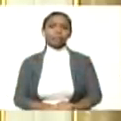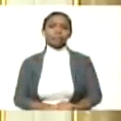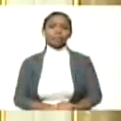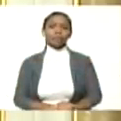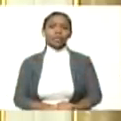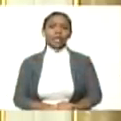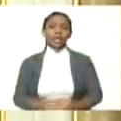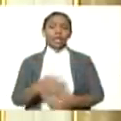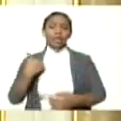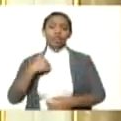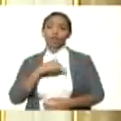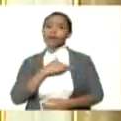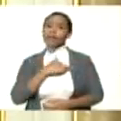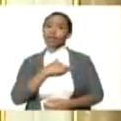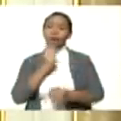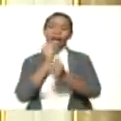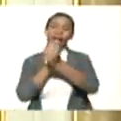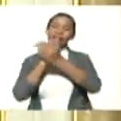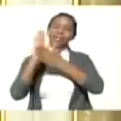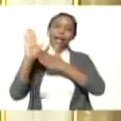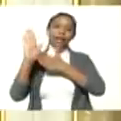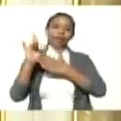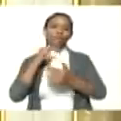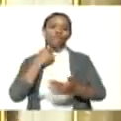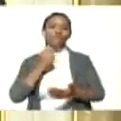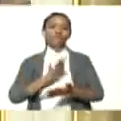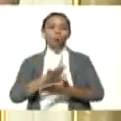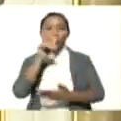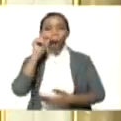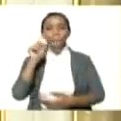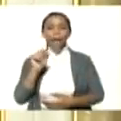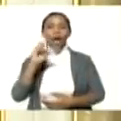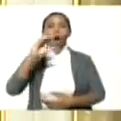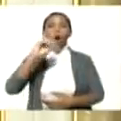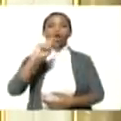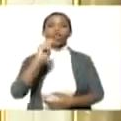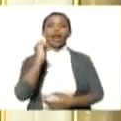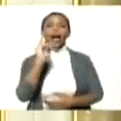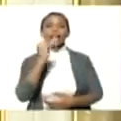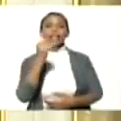y a nuestro eterno mártir Eliezer Otaiza